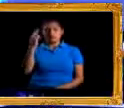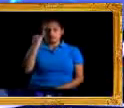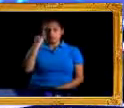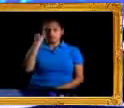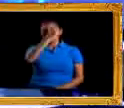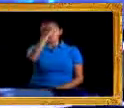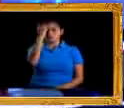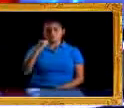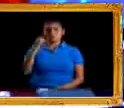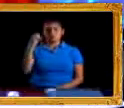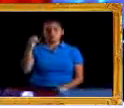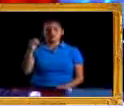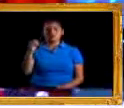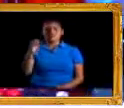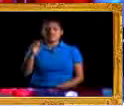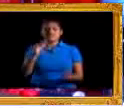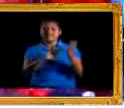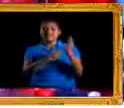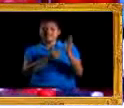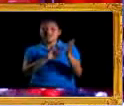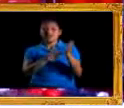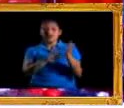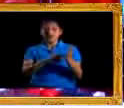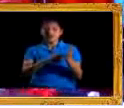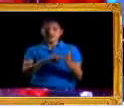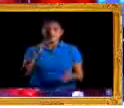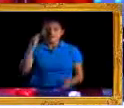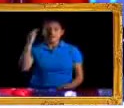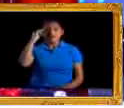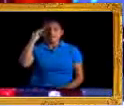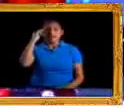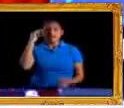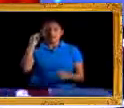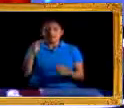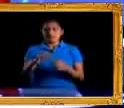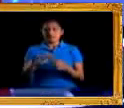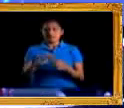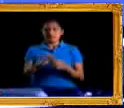dos, quiere decir mente dividida. Diga conmigo, mente dividida.